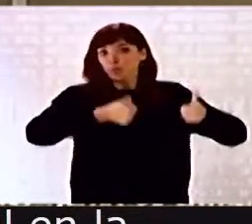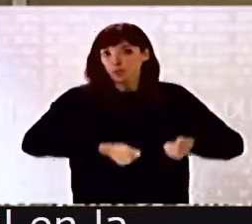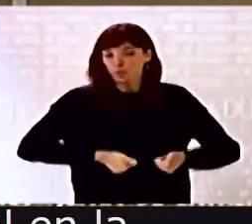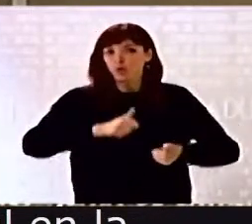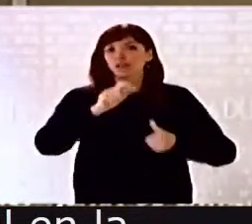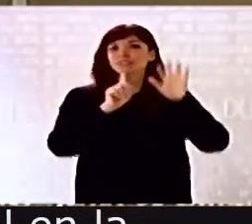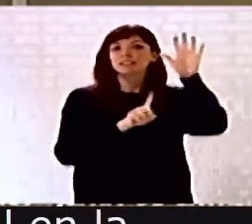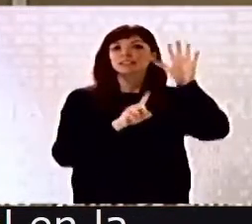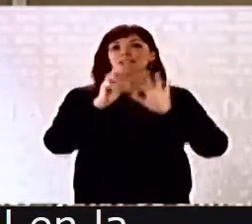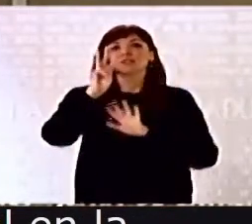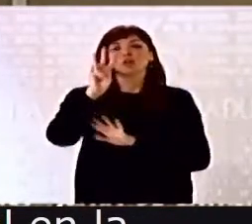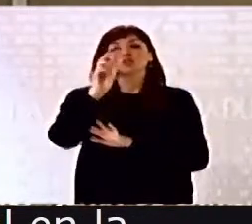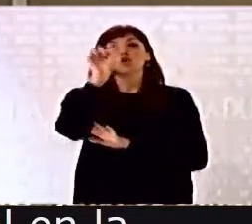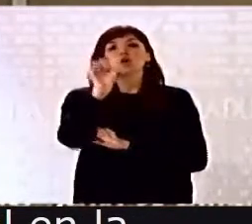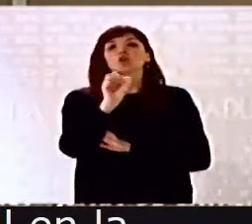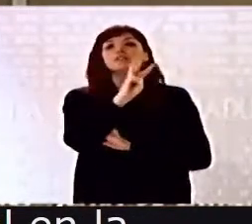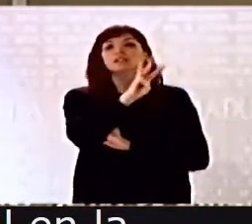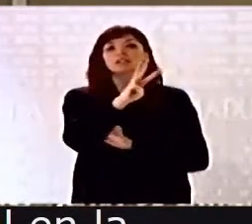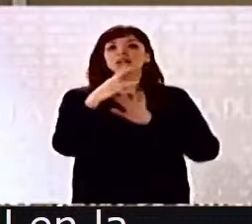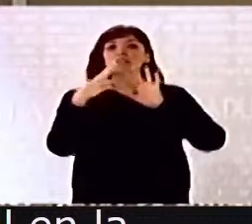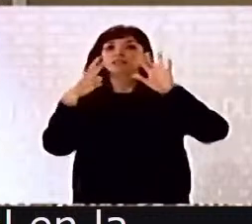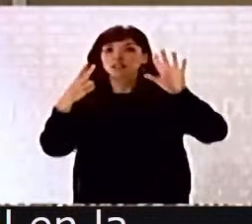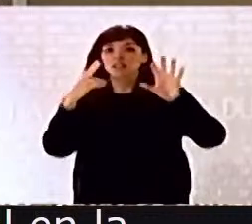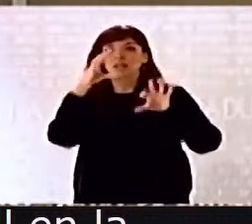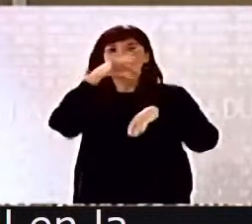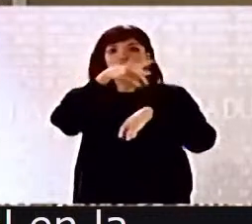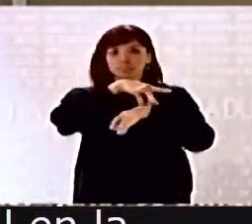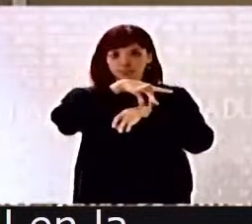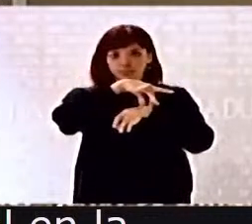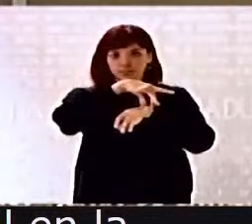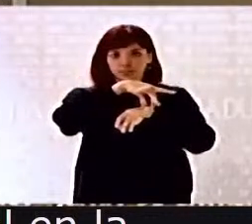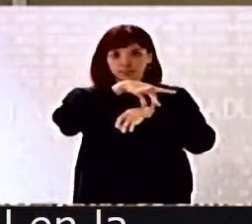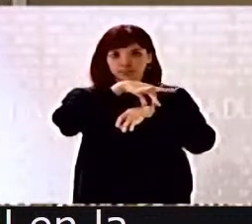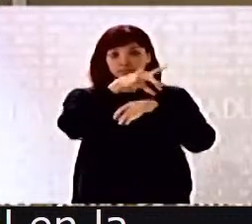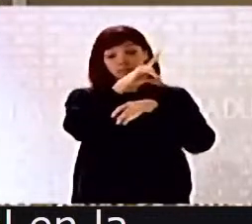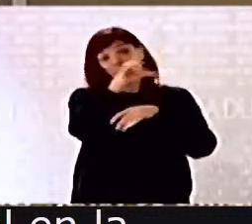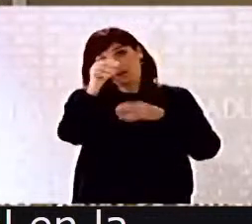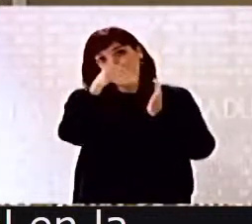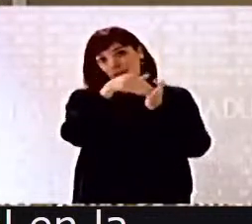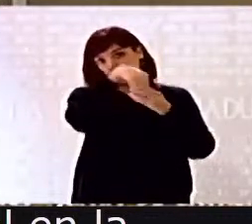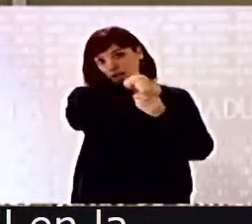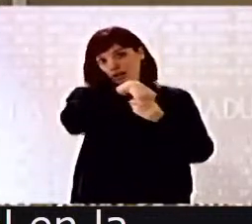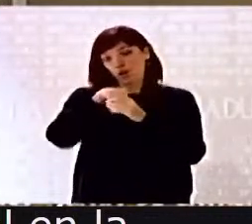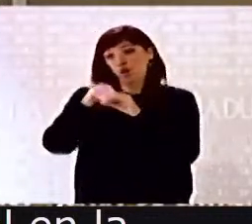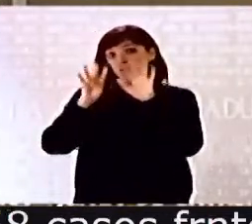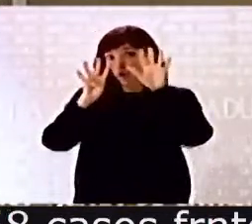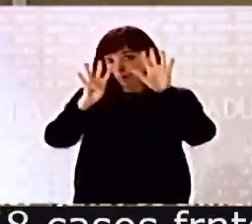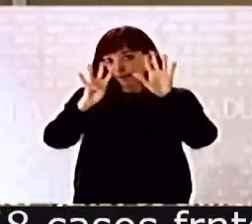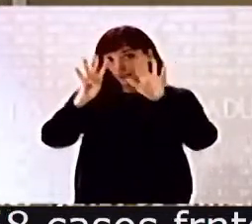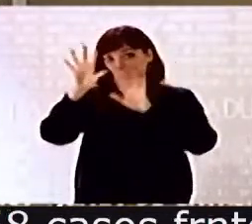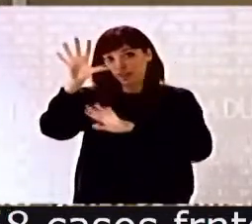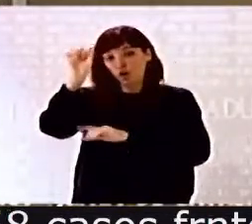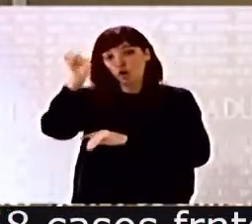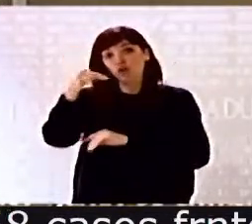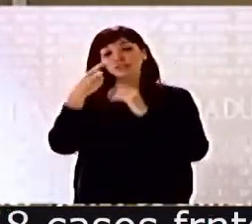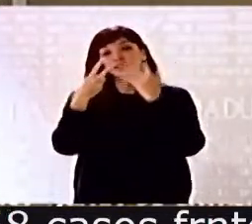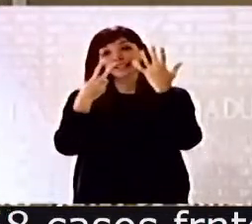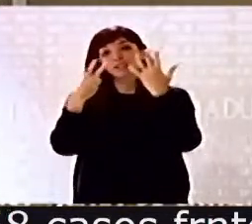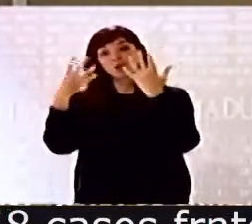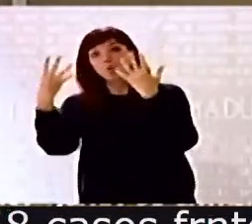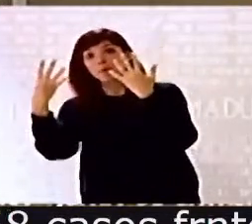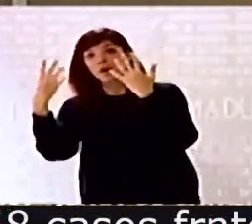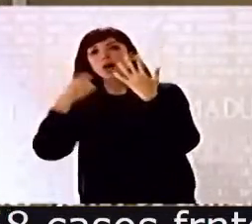en 68,37 casos por 100.000 habitantes frente a los 95,79 que hay en el